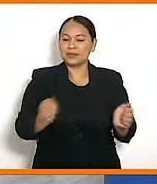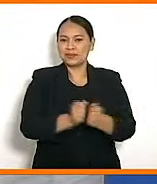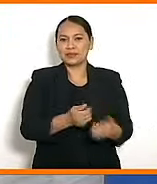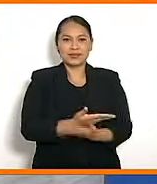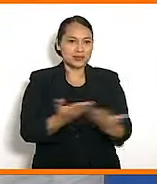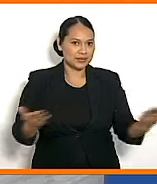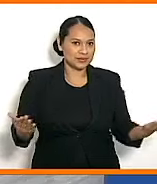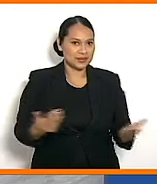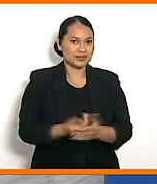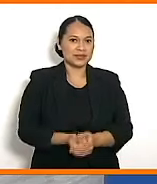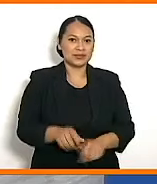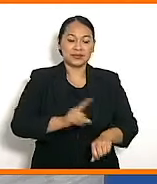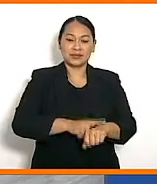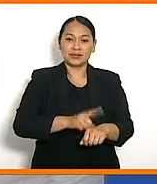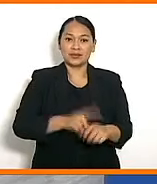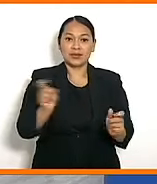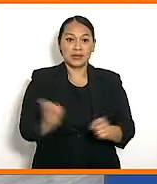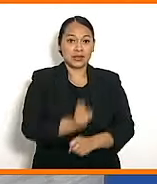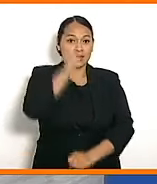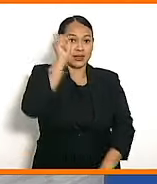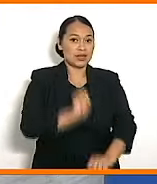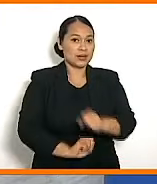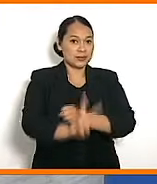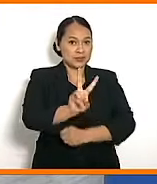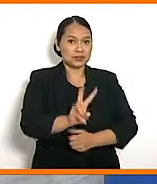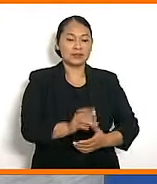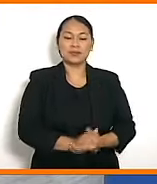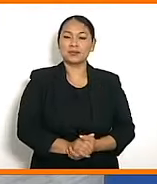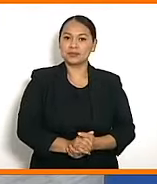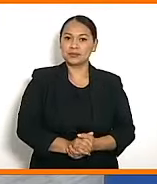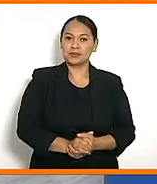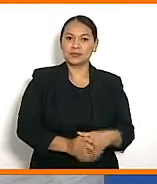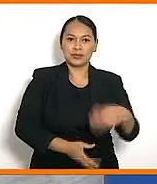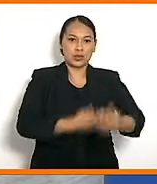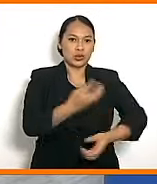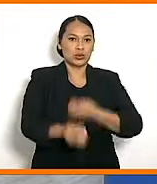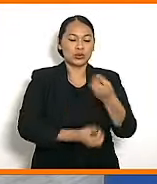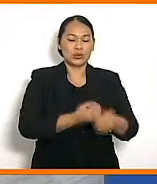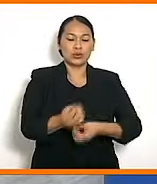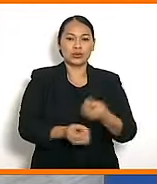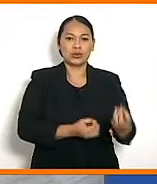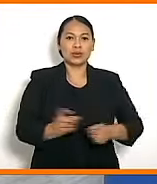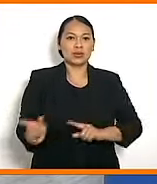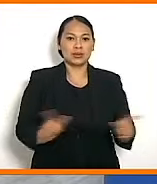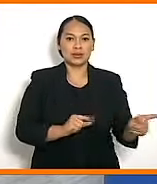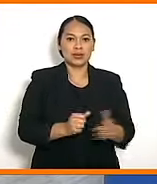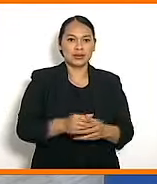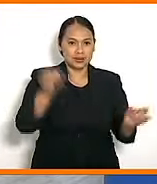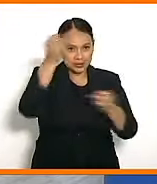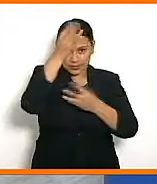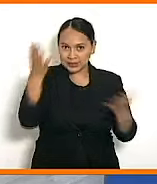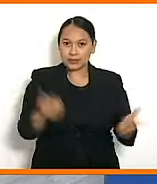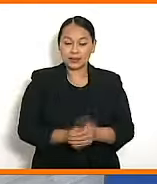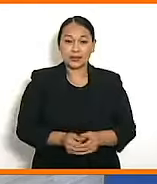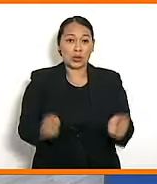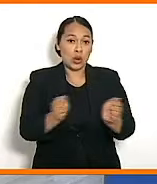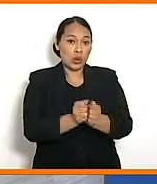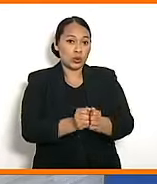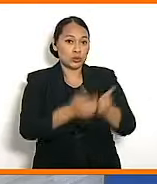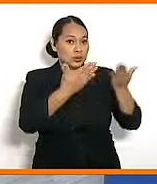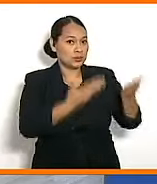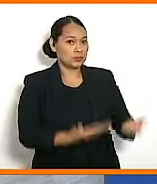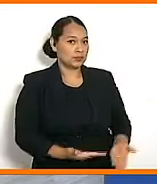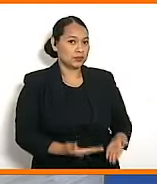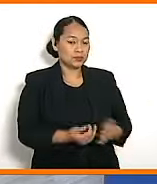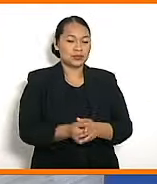llegado el momento de ganar a lo catracho junto a premiados. Pero mientras eso se mezcla, te comento que me encuentro en la grata compañía de nuestro notario,